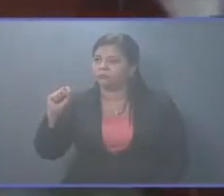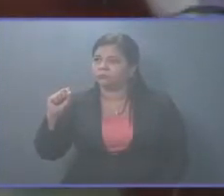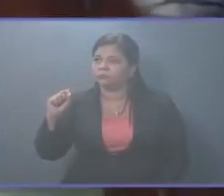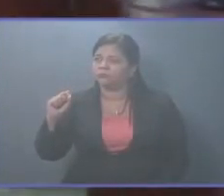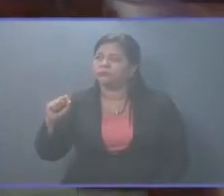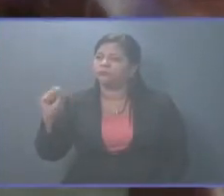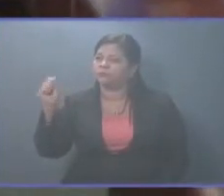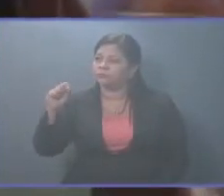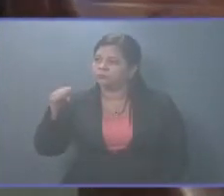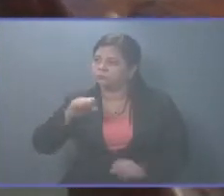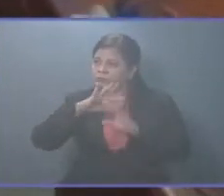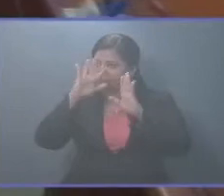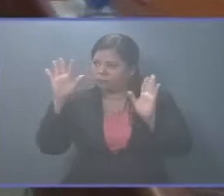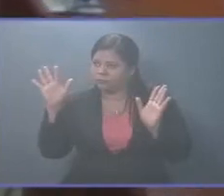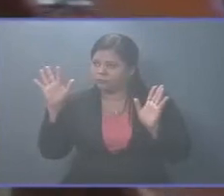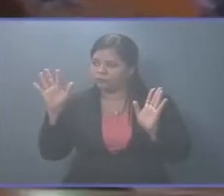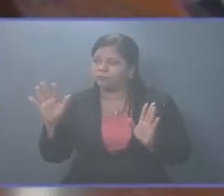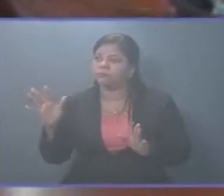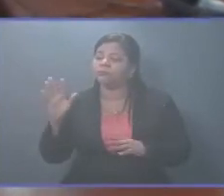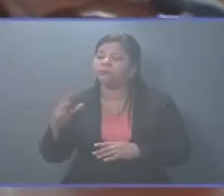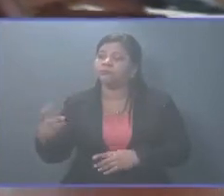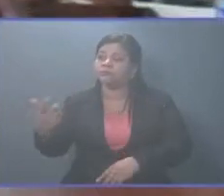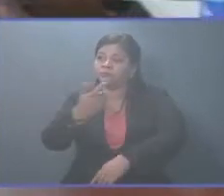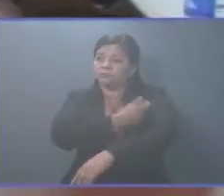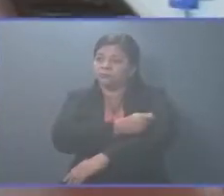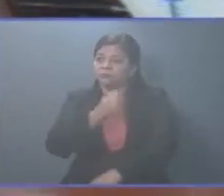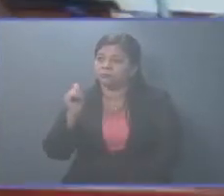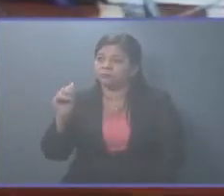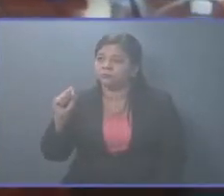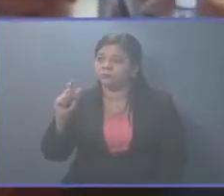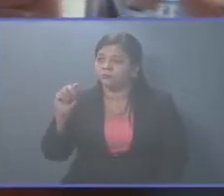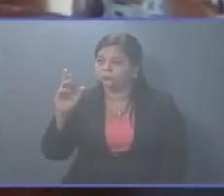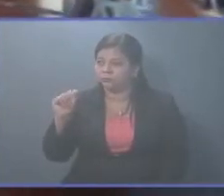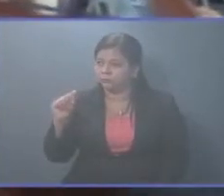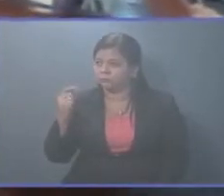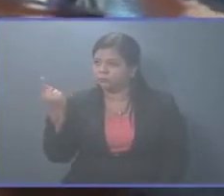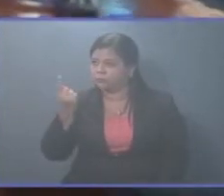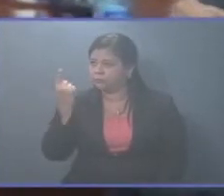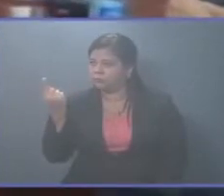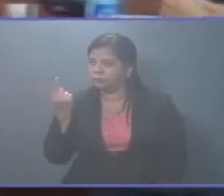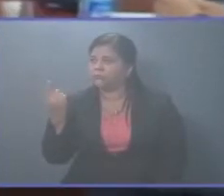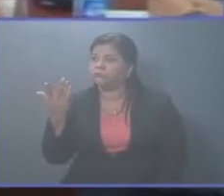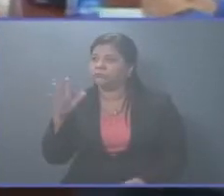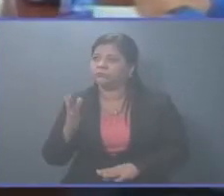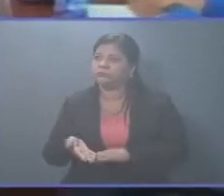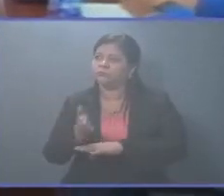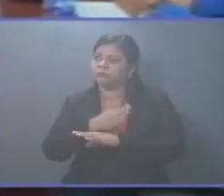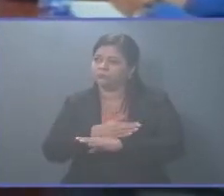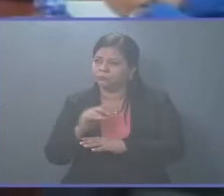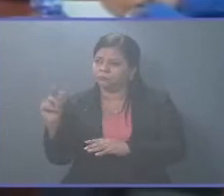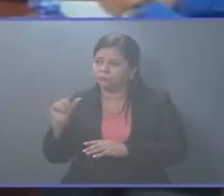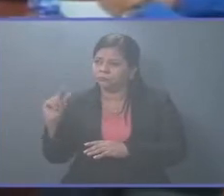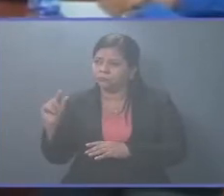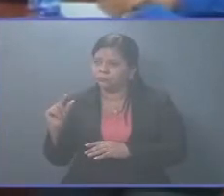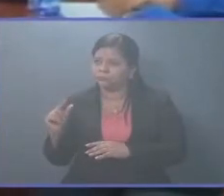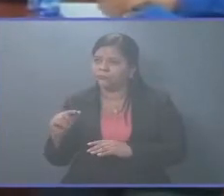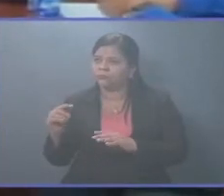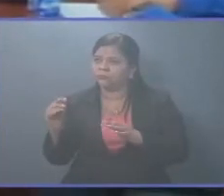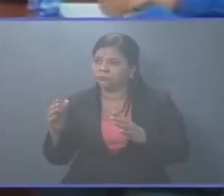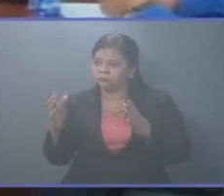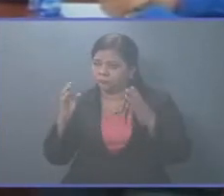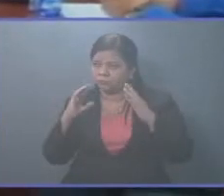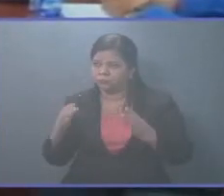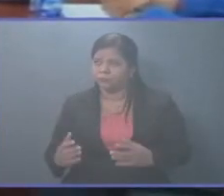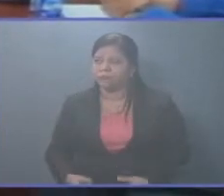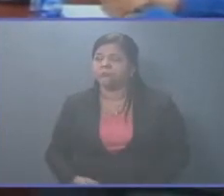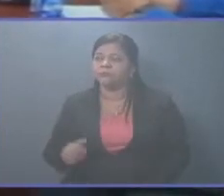Gracias. La vacuna de Astra al momento solo ha recibido la autorización del organismo regulatorio